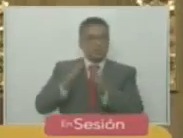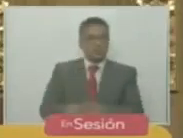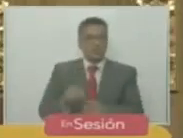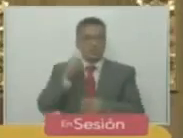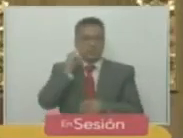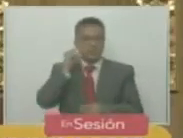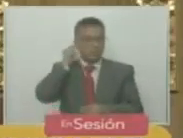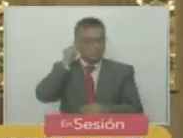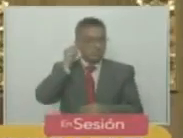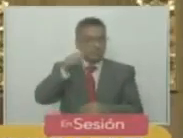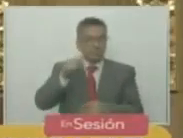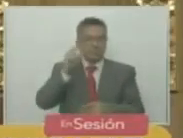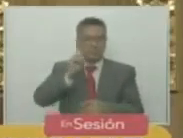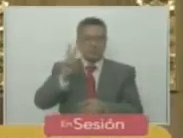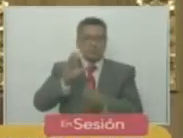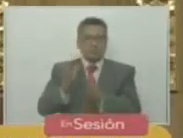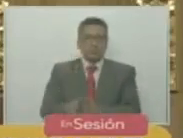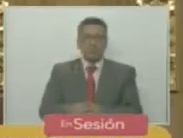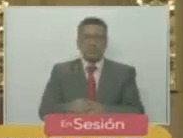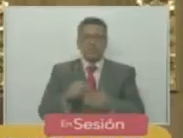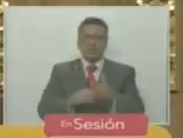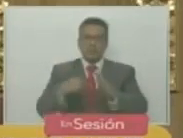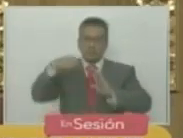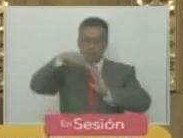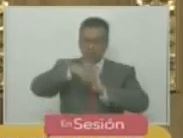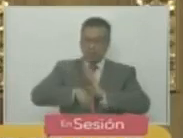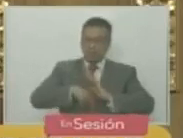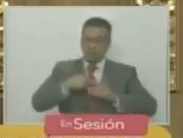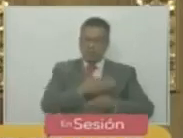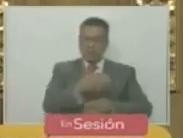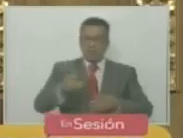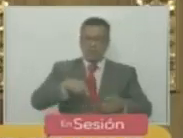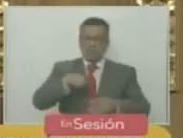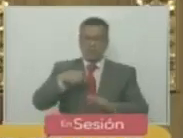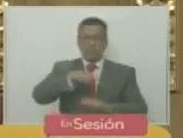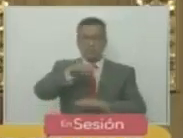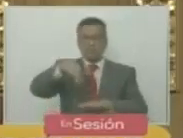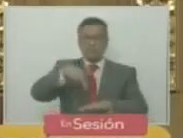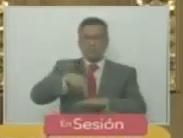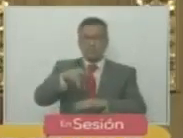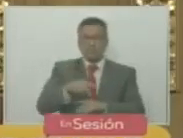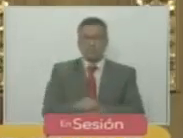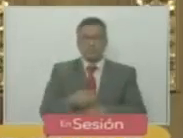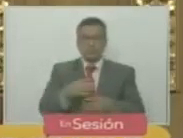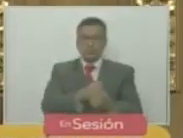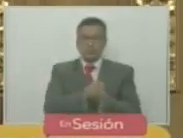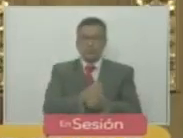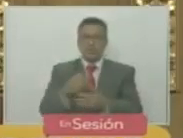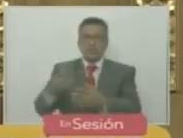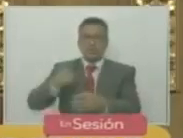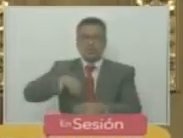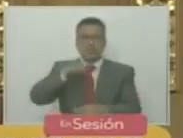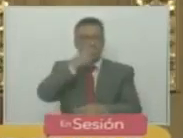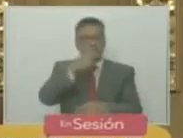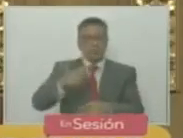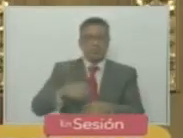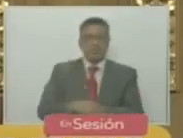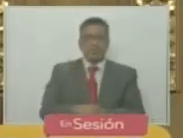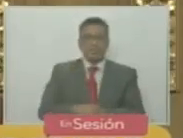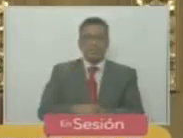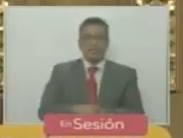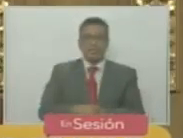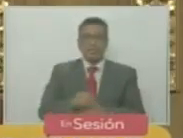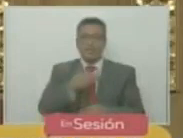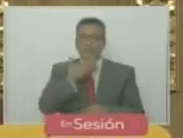los venezolanos, que ha calado hondo en el espíritu nacional y ha sido acogida por la mayoría de nuestro pueblo y por